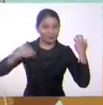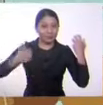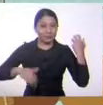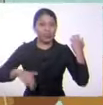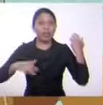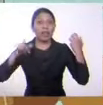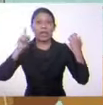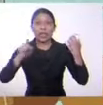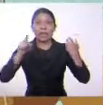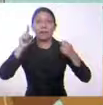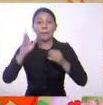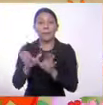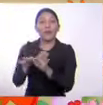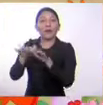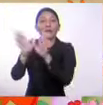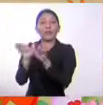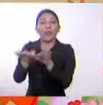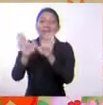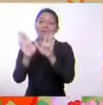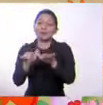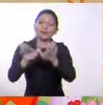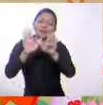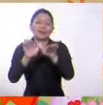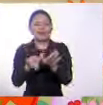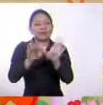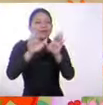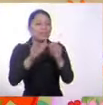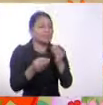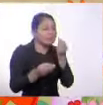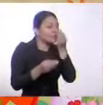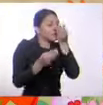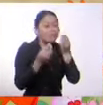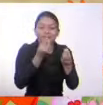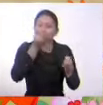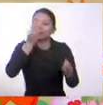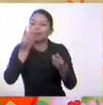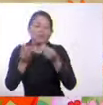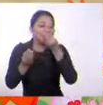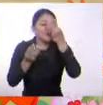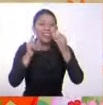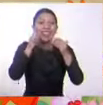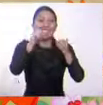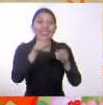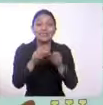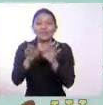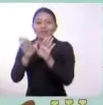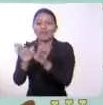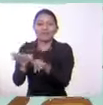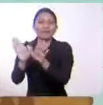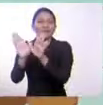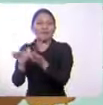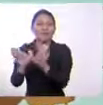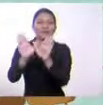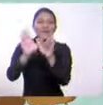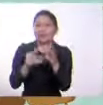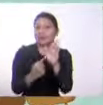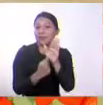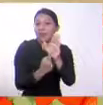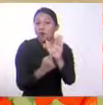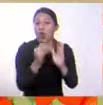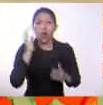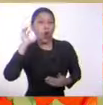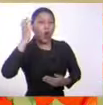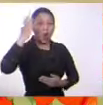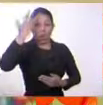Ahí viene la mariposa volando de flor en flor. Ahí viene la mariposa mostrando su